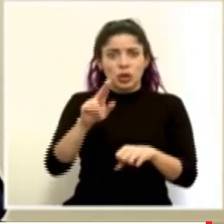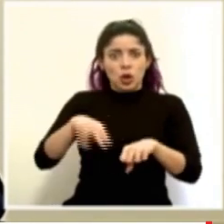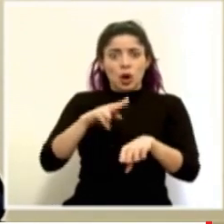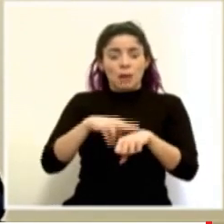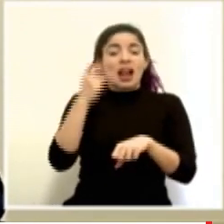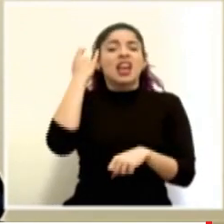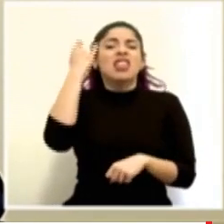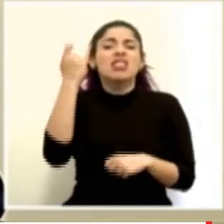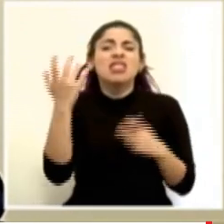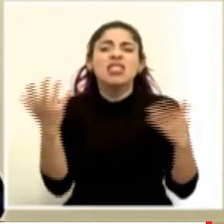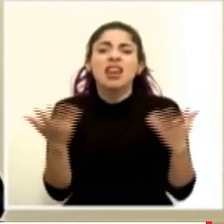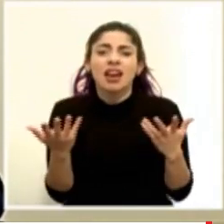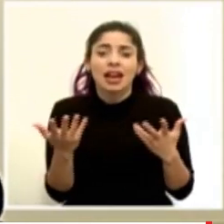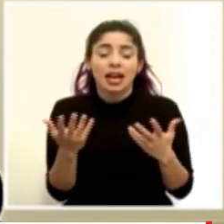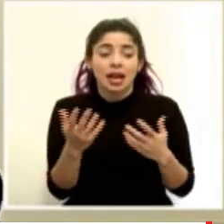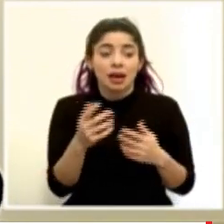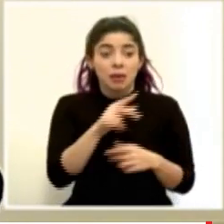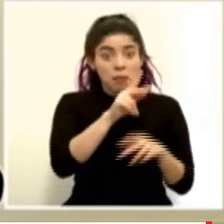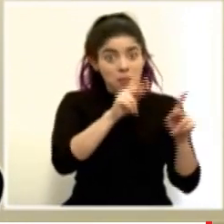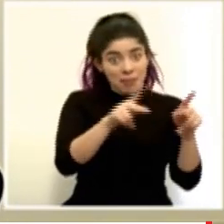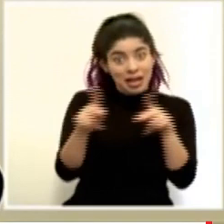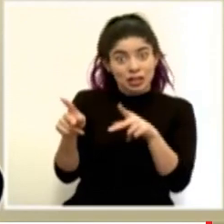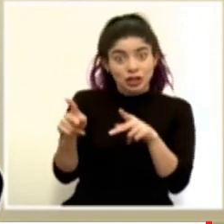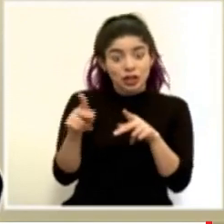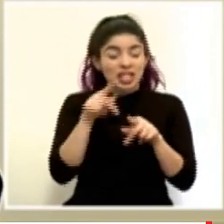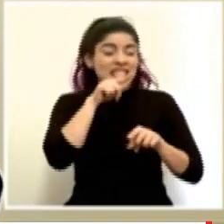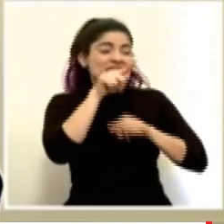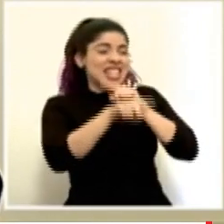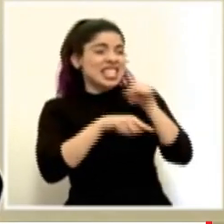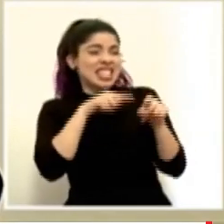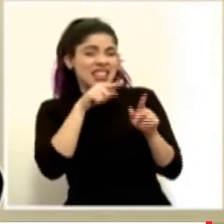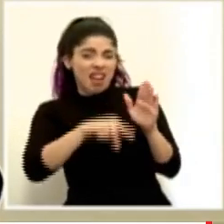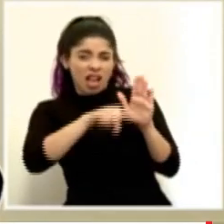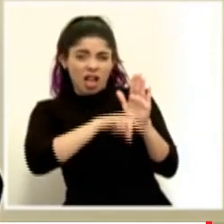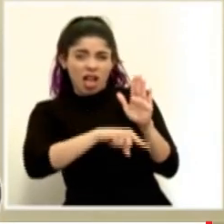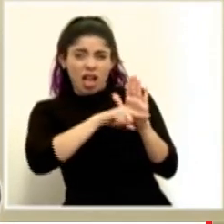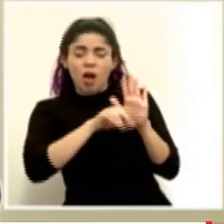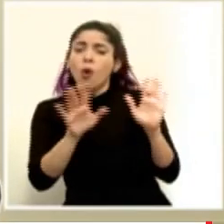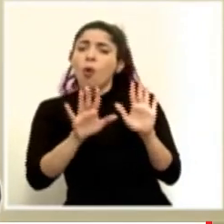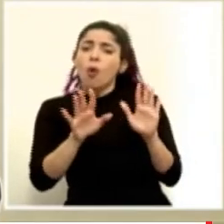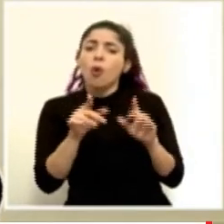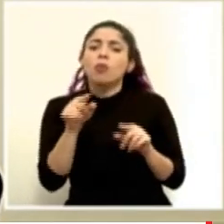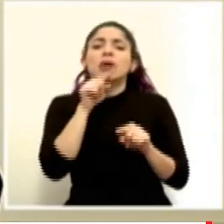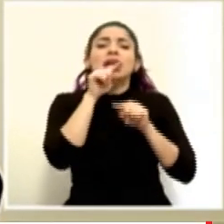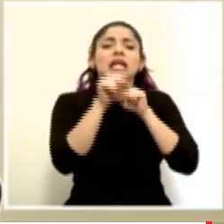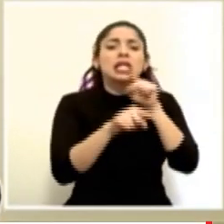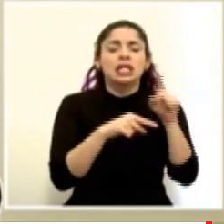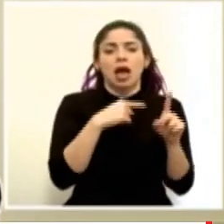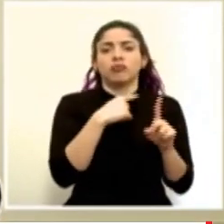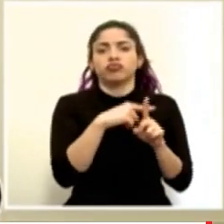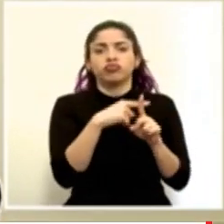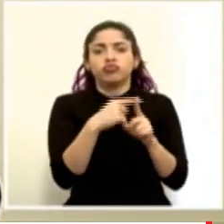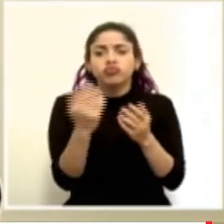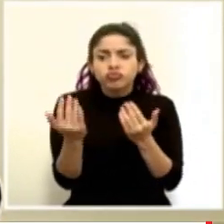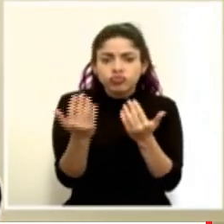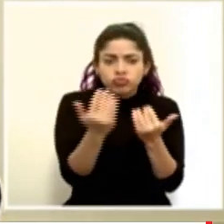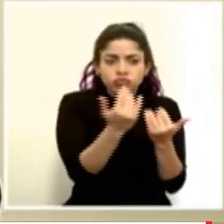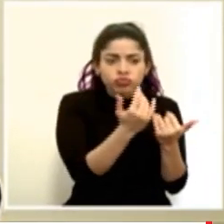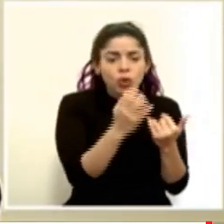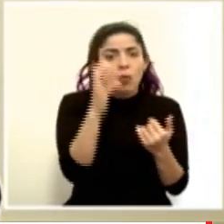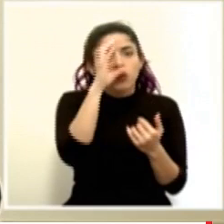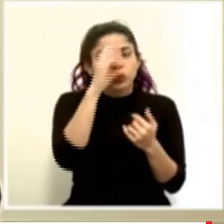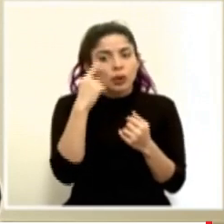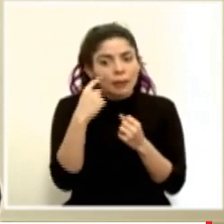esas personas, en lugar de hacer críticas destructivas, que puedan más bien hacerlas constructivas y que más bien se acerquen